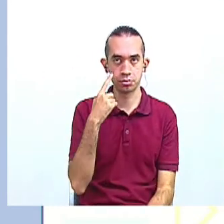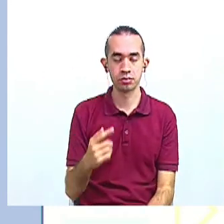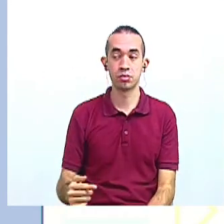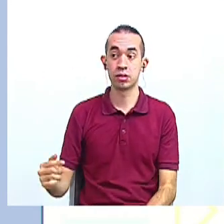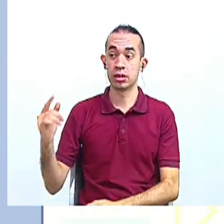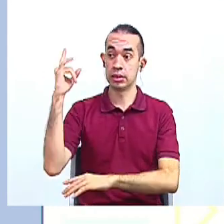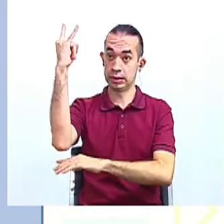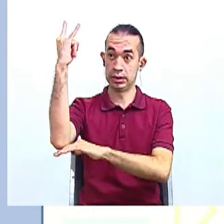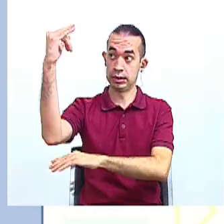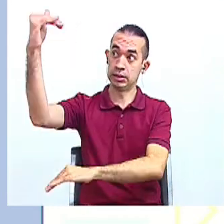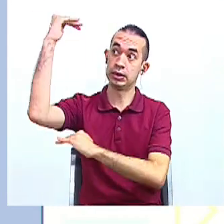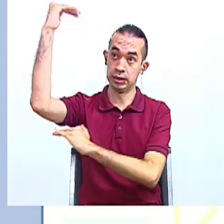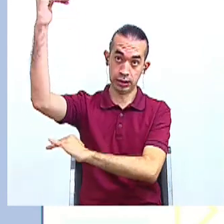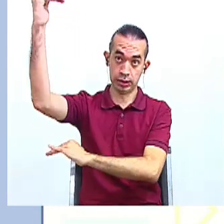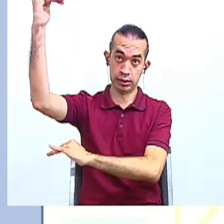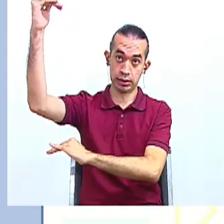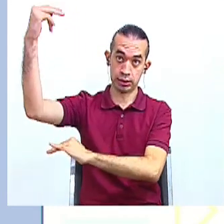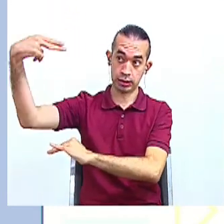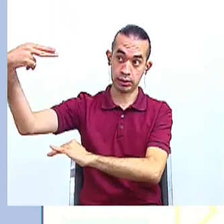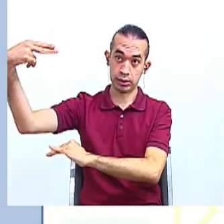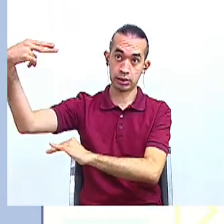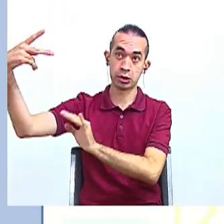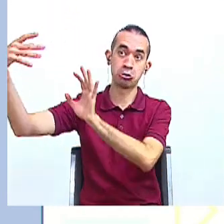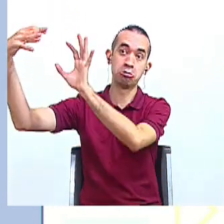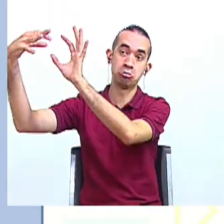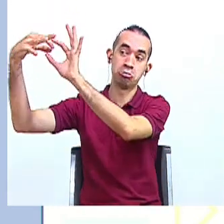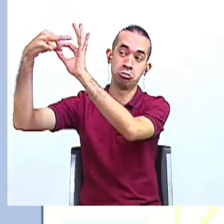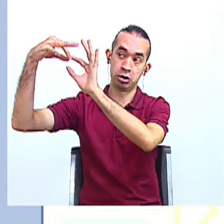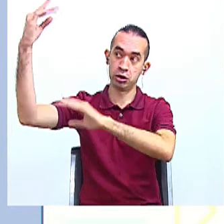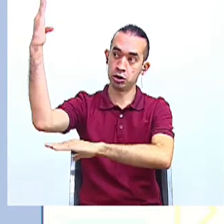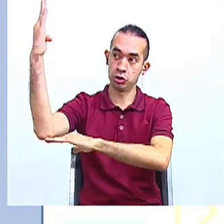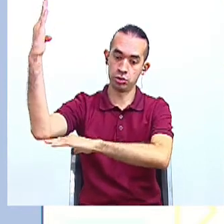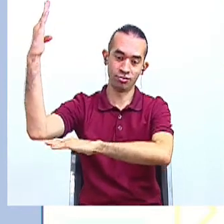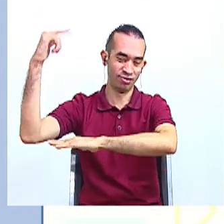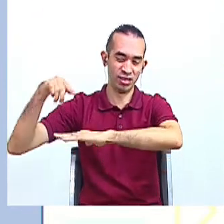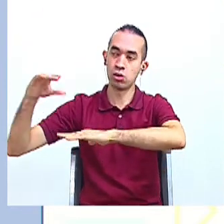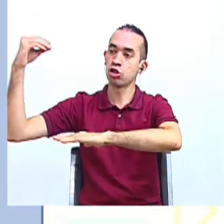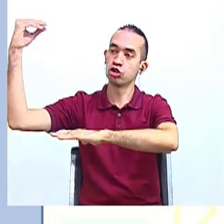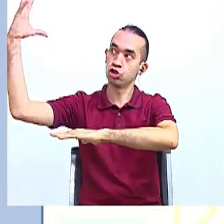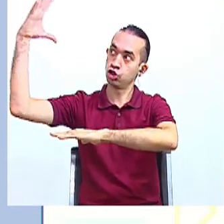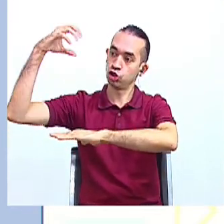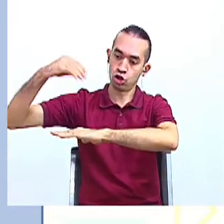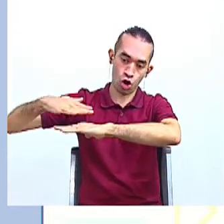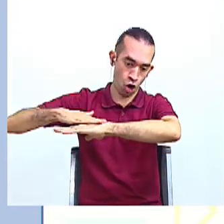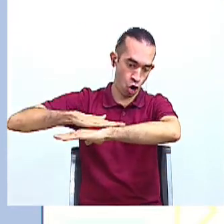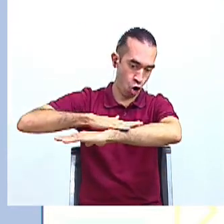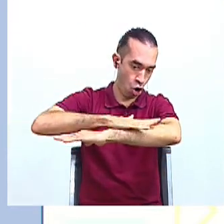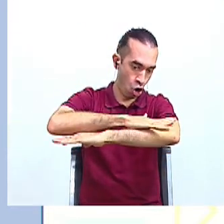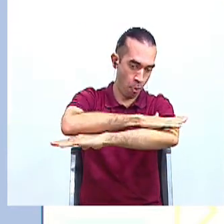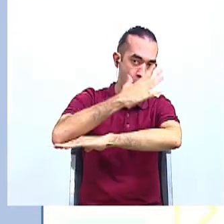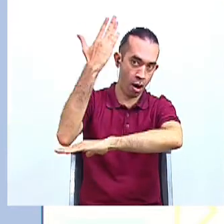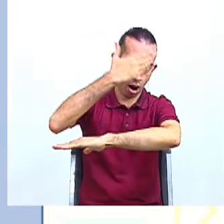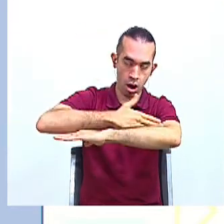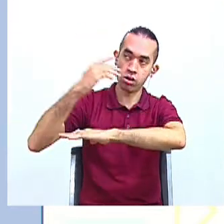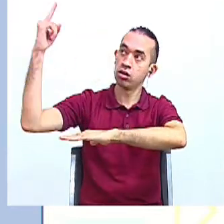la altura con 3,7, que es la sombra total